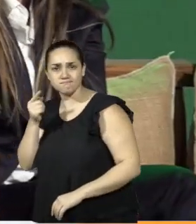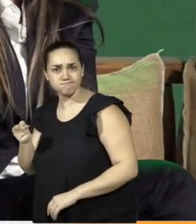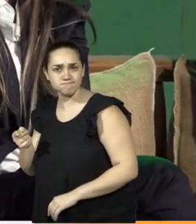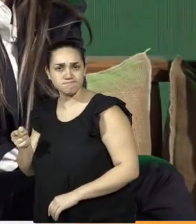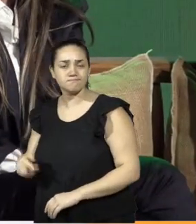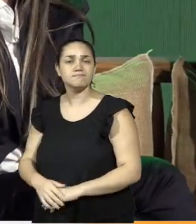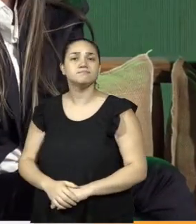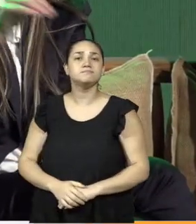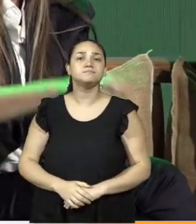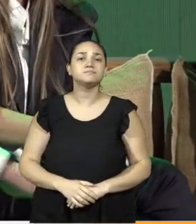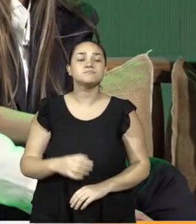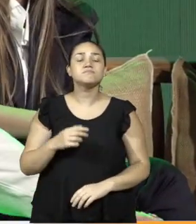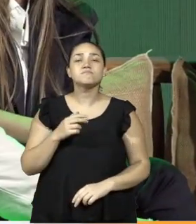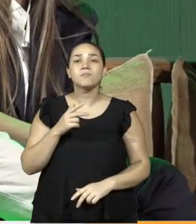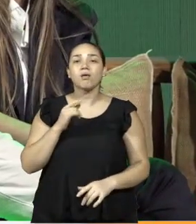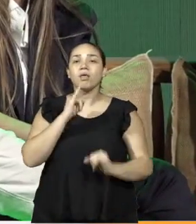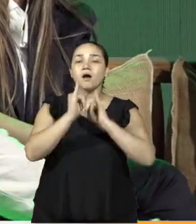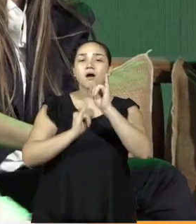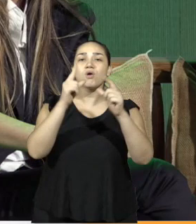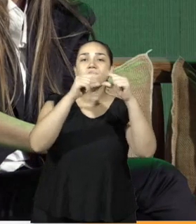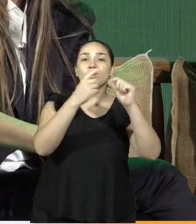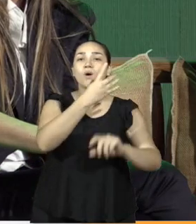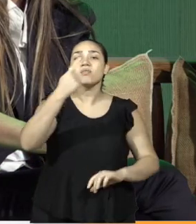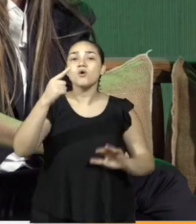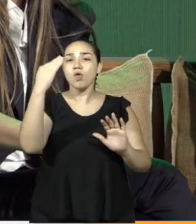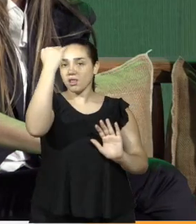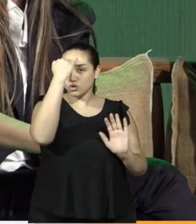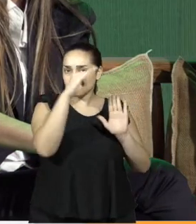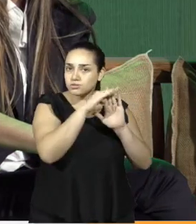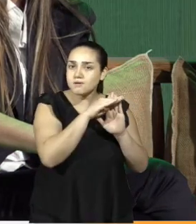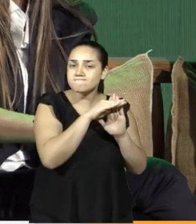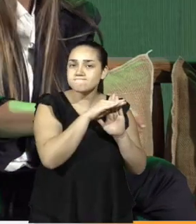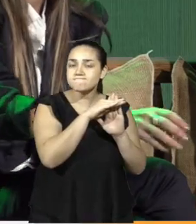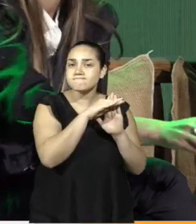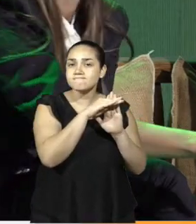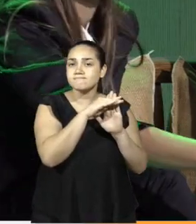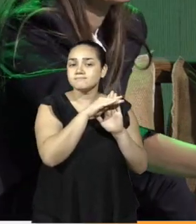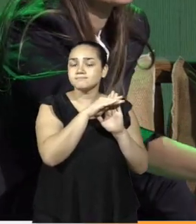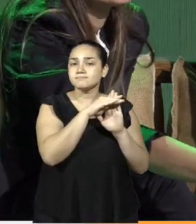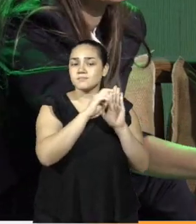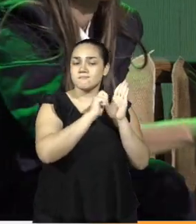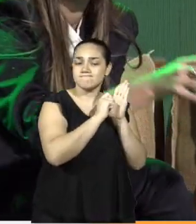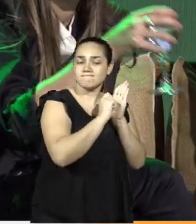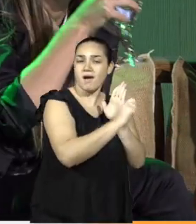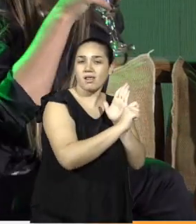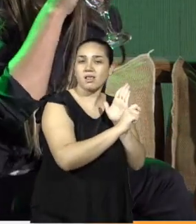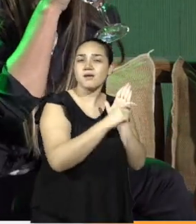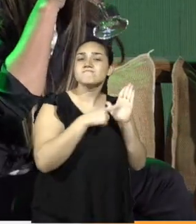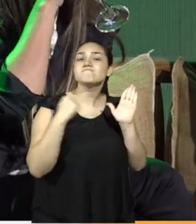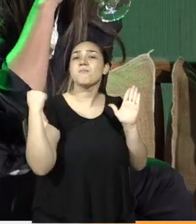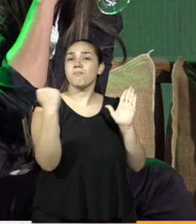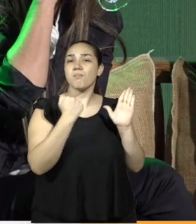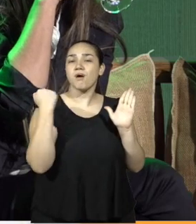Cuando habló sobre el artículo 41 de la Constitución, y que tenía subrayado que es